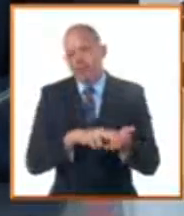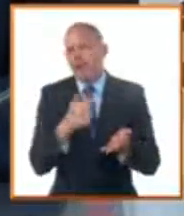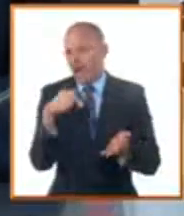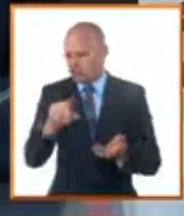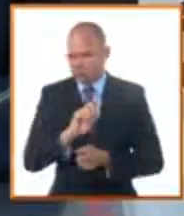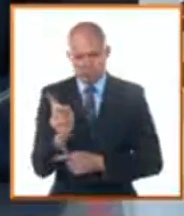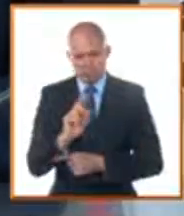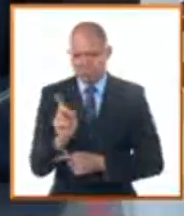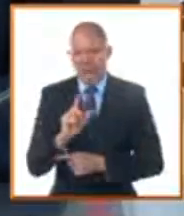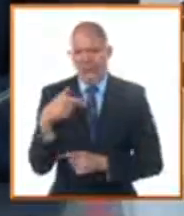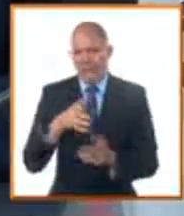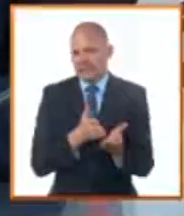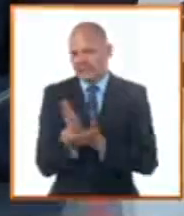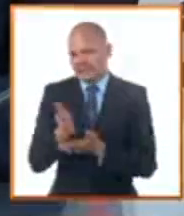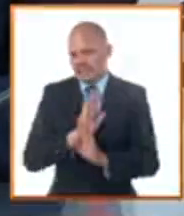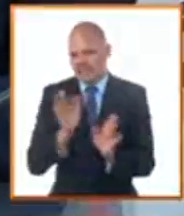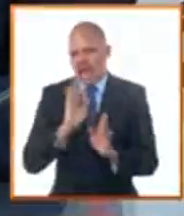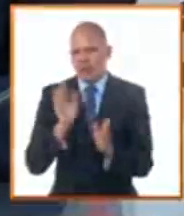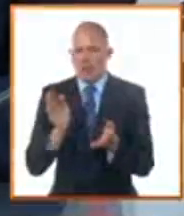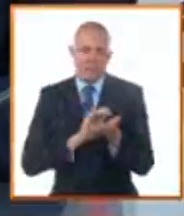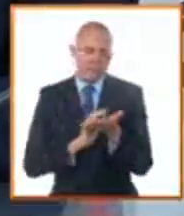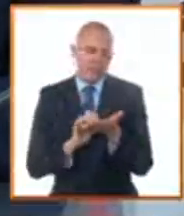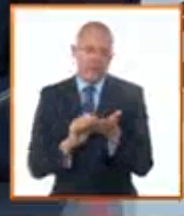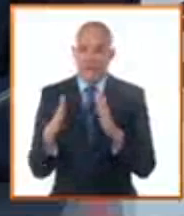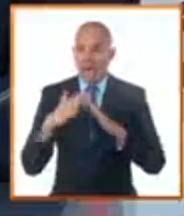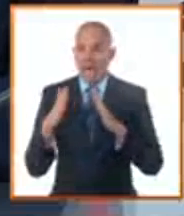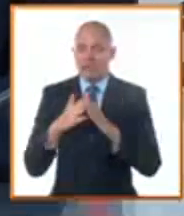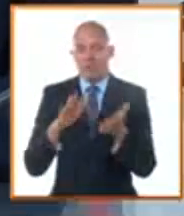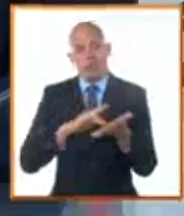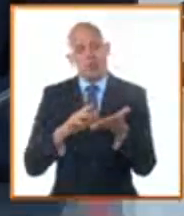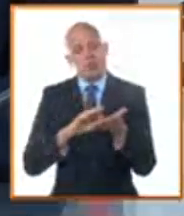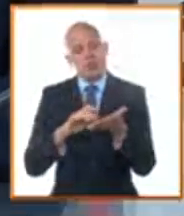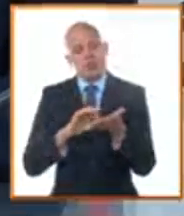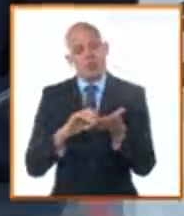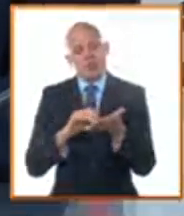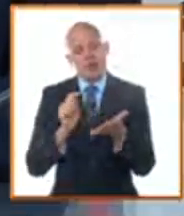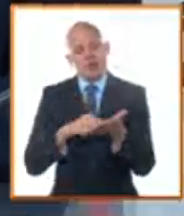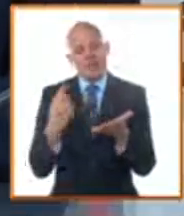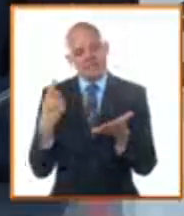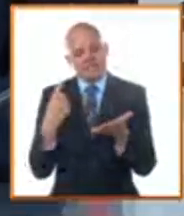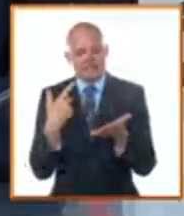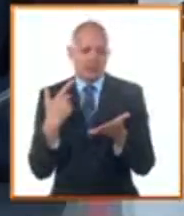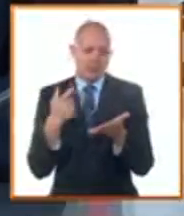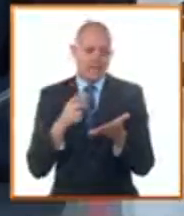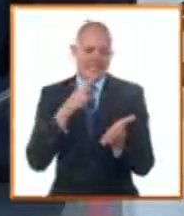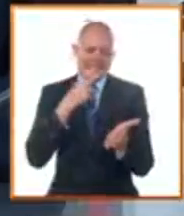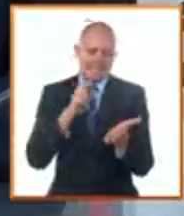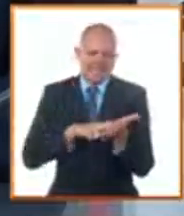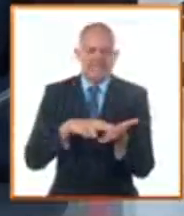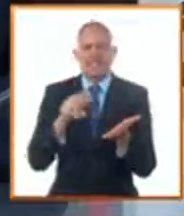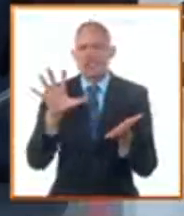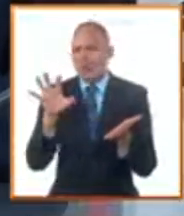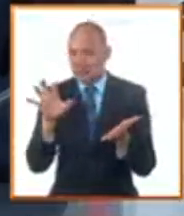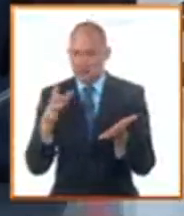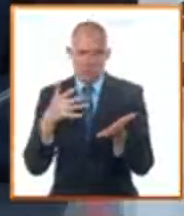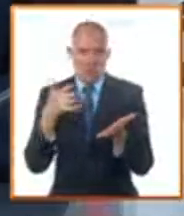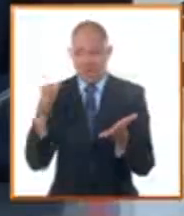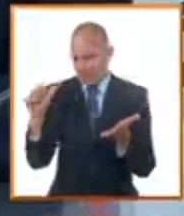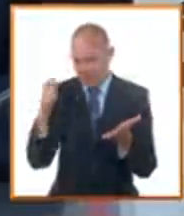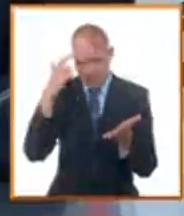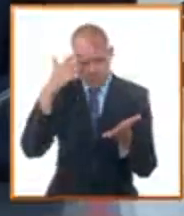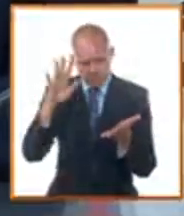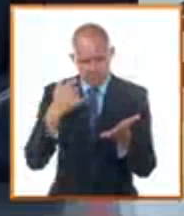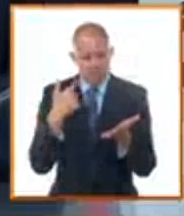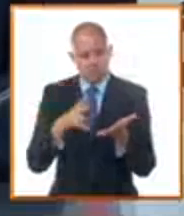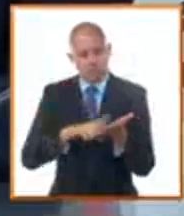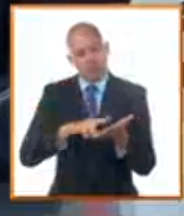que involucra 19 entidades, entre entidades y organismos, en la cual se ha venido avanzando. Estamos hoy a un 75% y la aspiración es en los